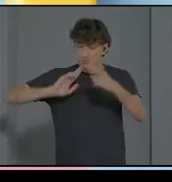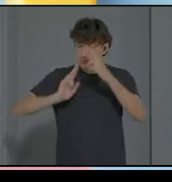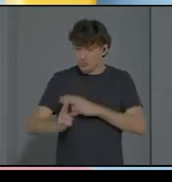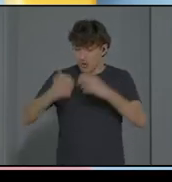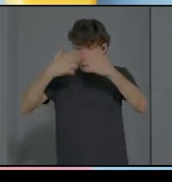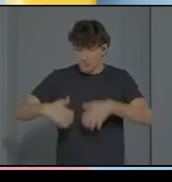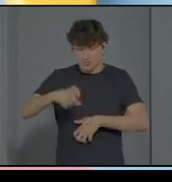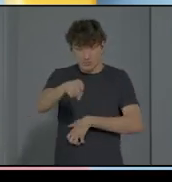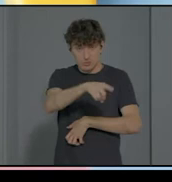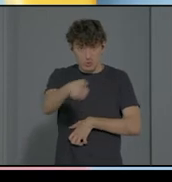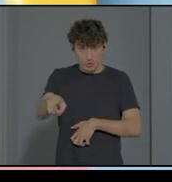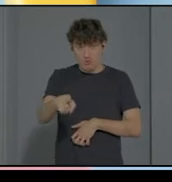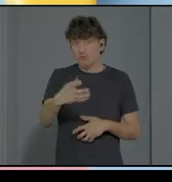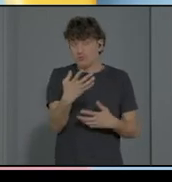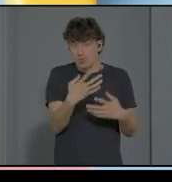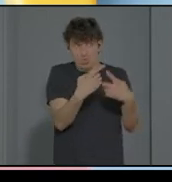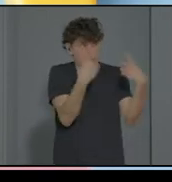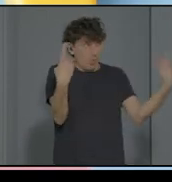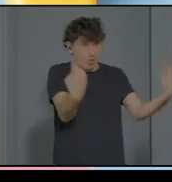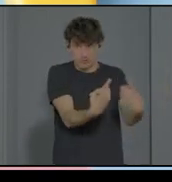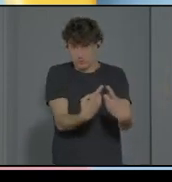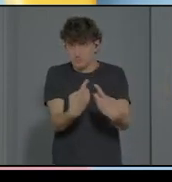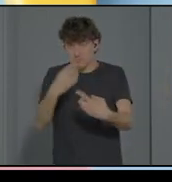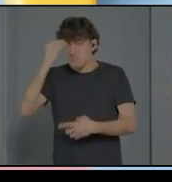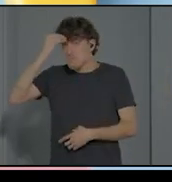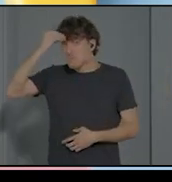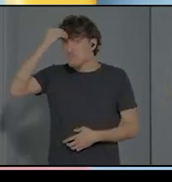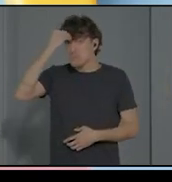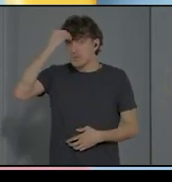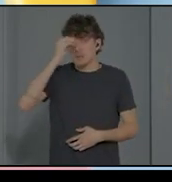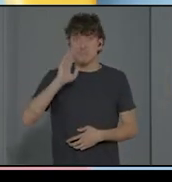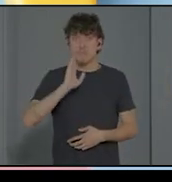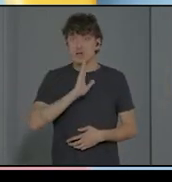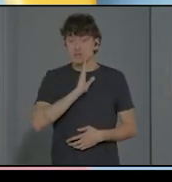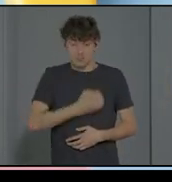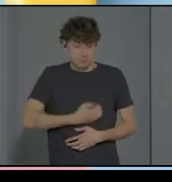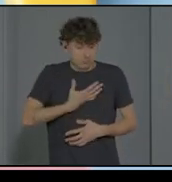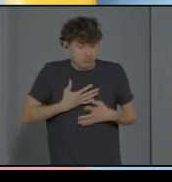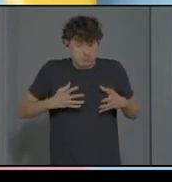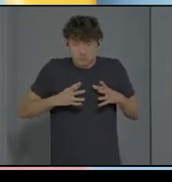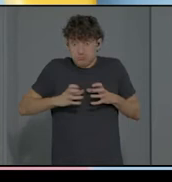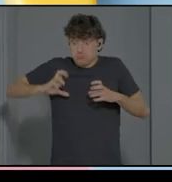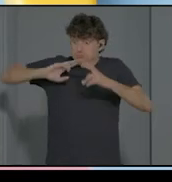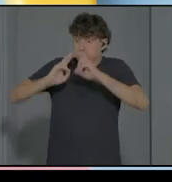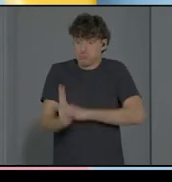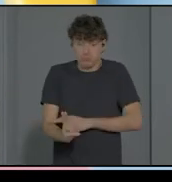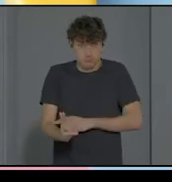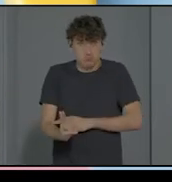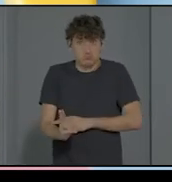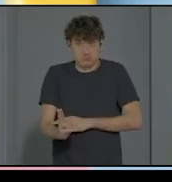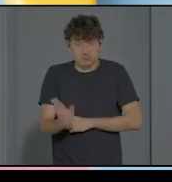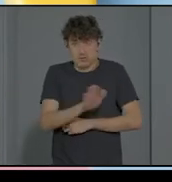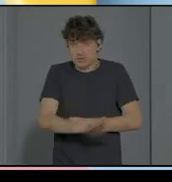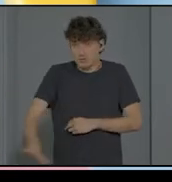un deseo innato de contestar o de responder al niño, pero esto es algo que sabemos porque se nos dice, se